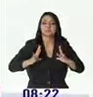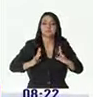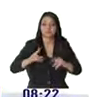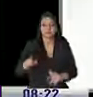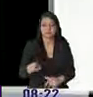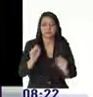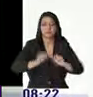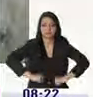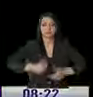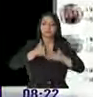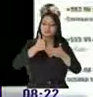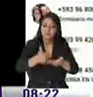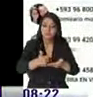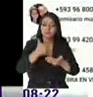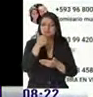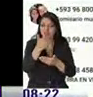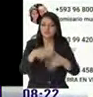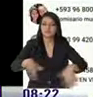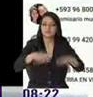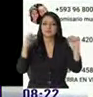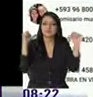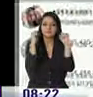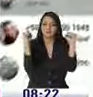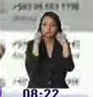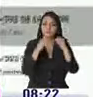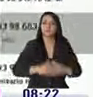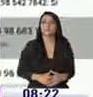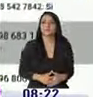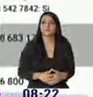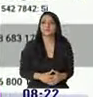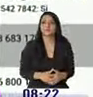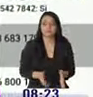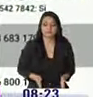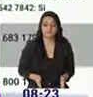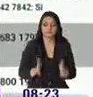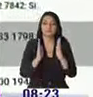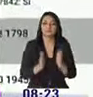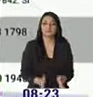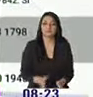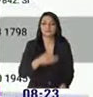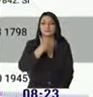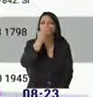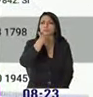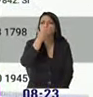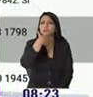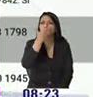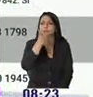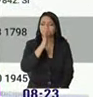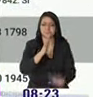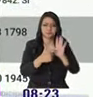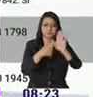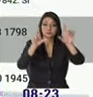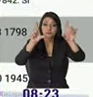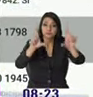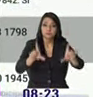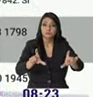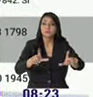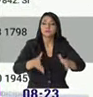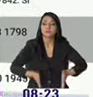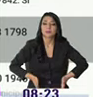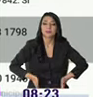pueden ayudar con los instrumentos de ejercicio. Esto es en la vía alterna Ambato. A ver, quiero hacer estas fotos de lo que supuestamente es la vía